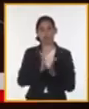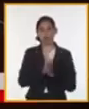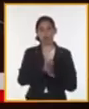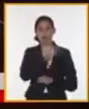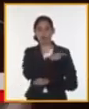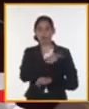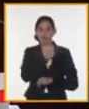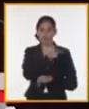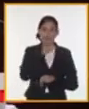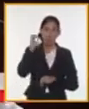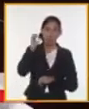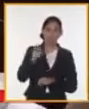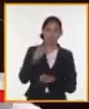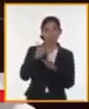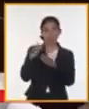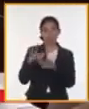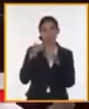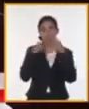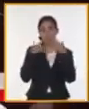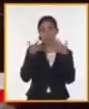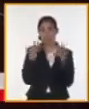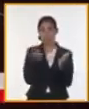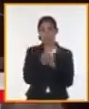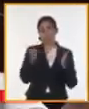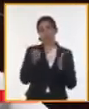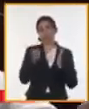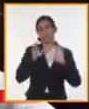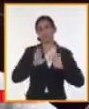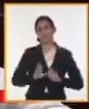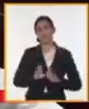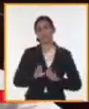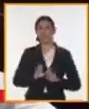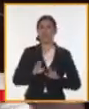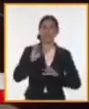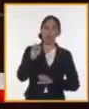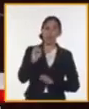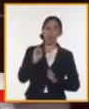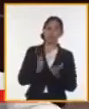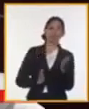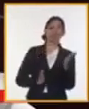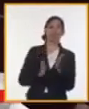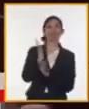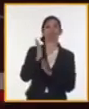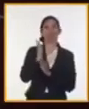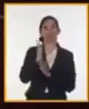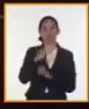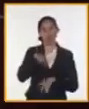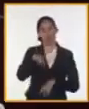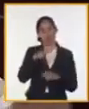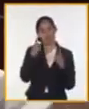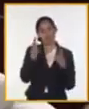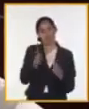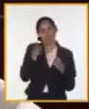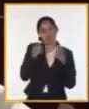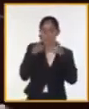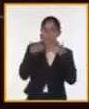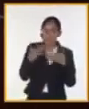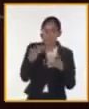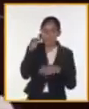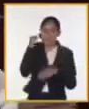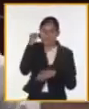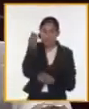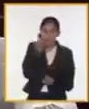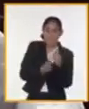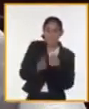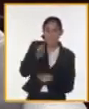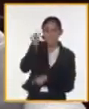que las tareas avancen, se estanquen o retrocedan. Y nosotros estamos hoy necesitados de cuadros capaces, de cuadros con disposición,